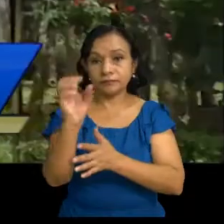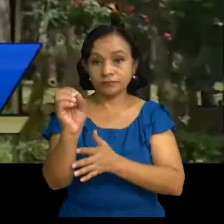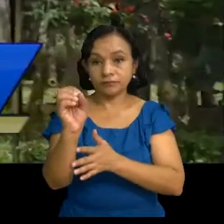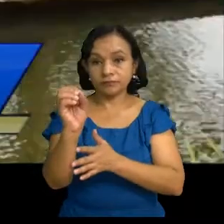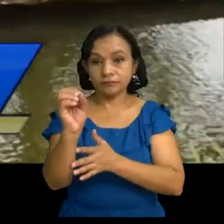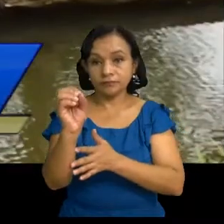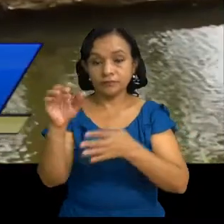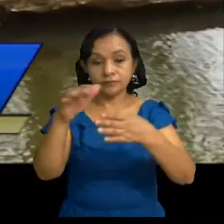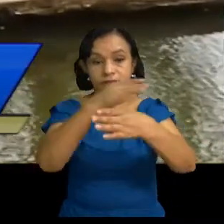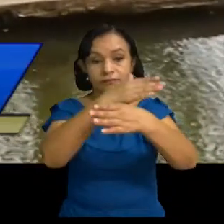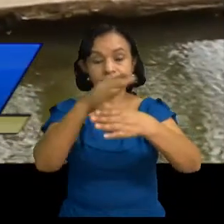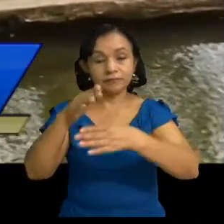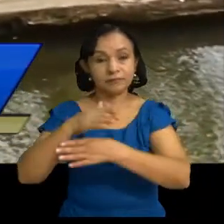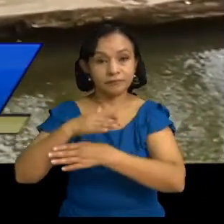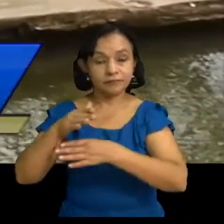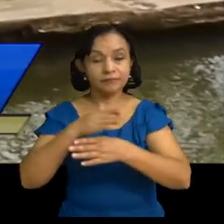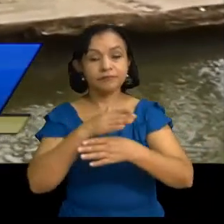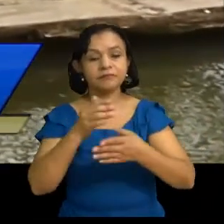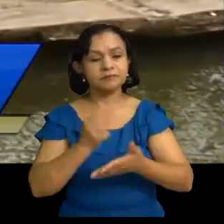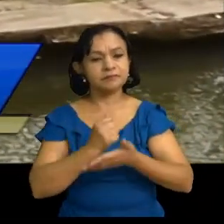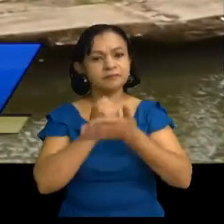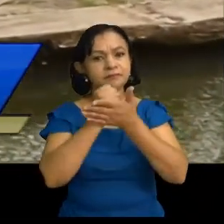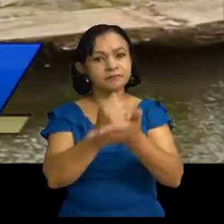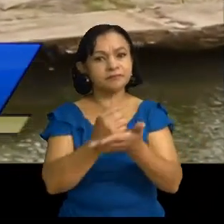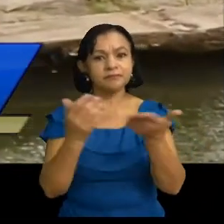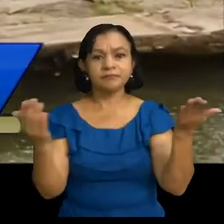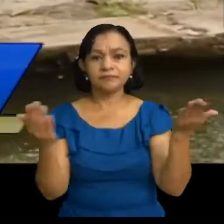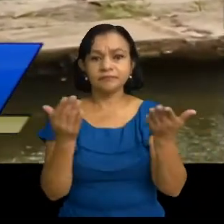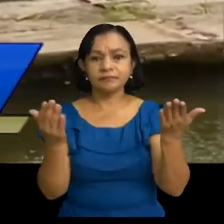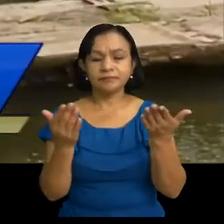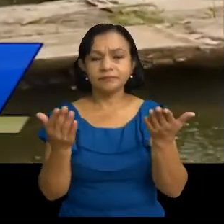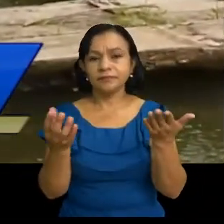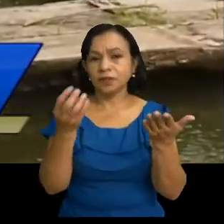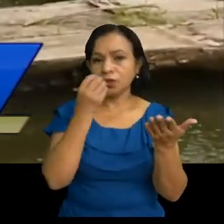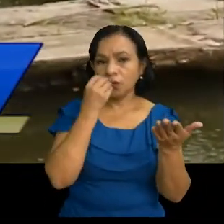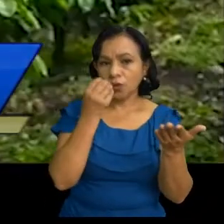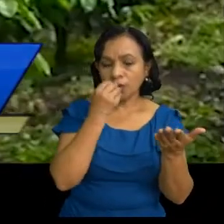de distintas especies que van a servir como alimento